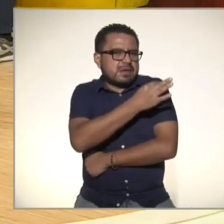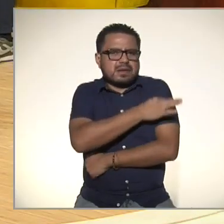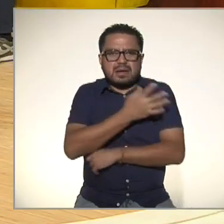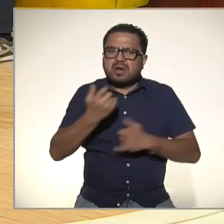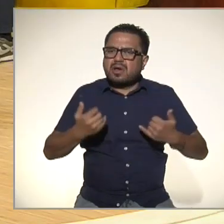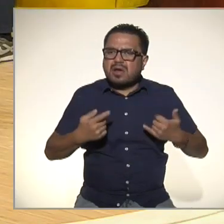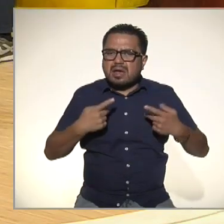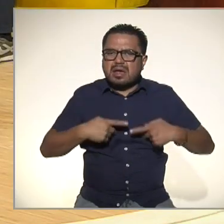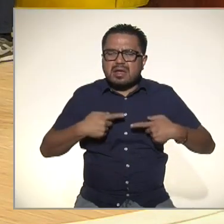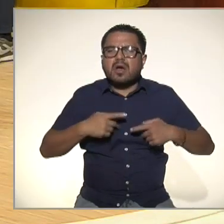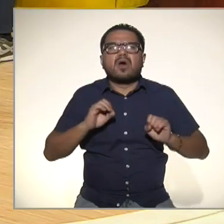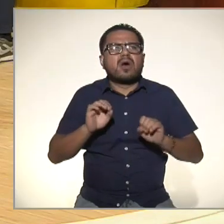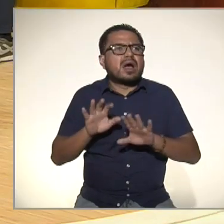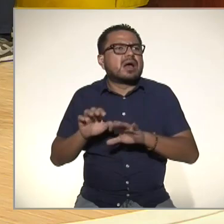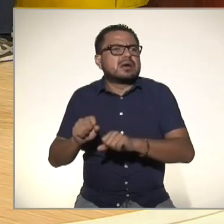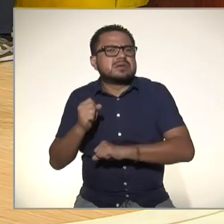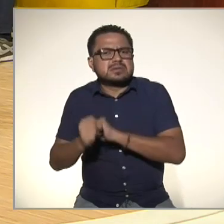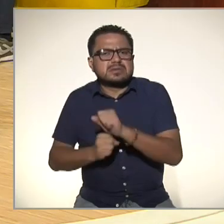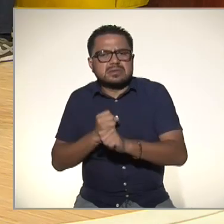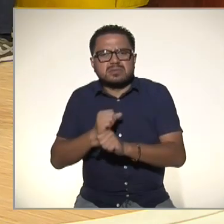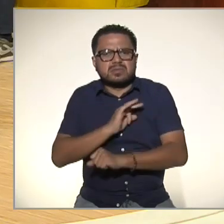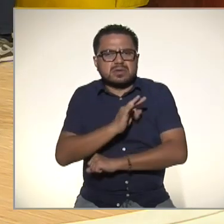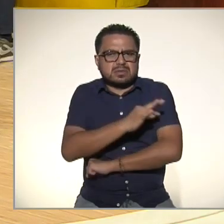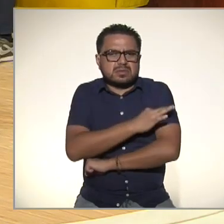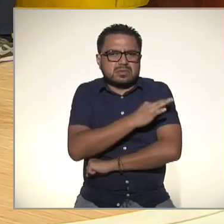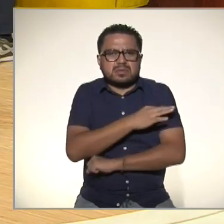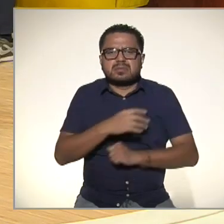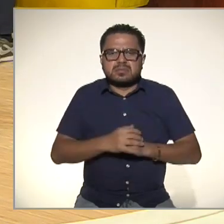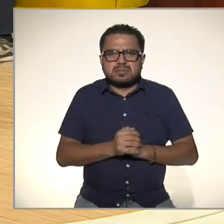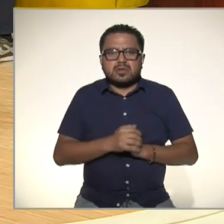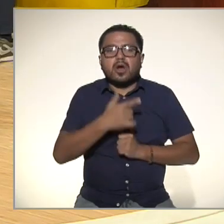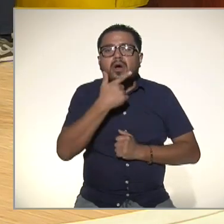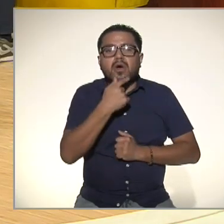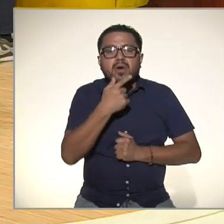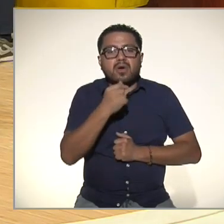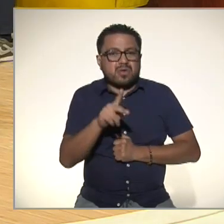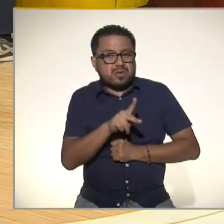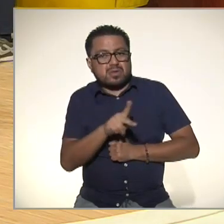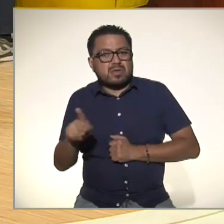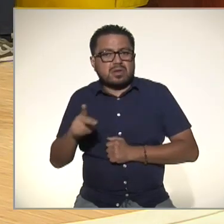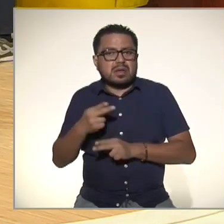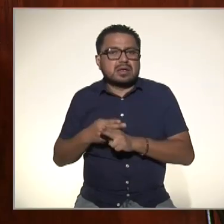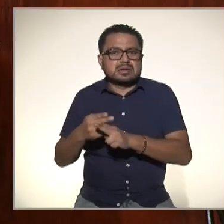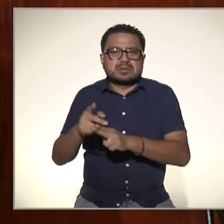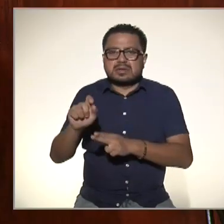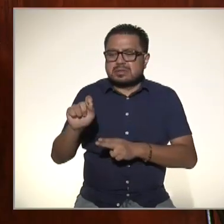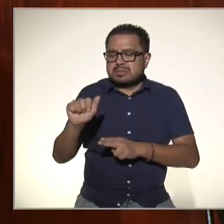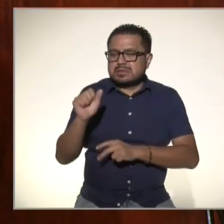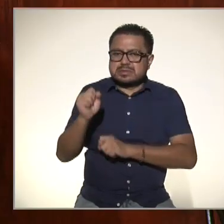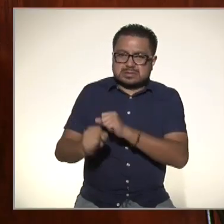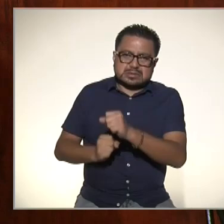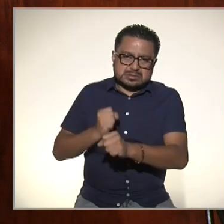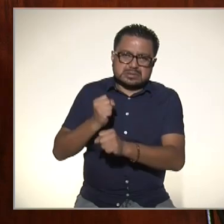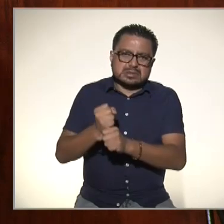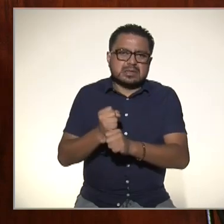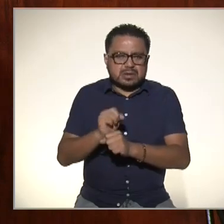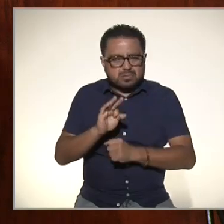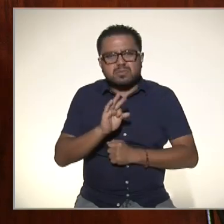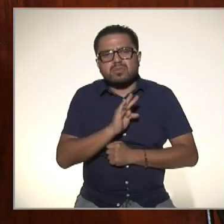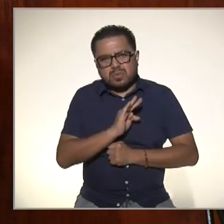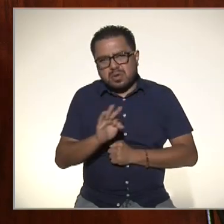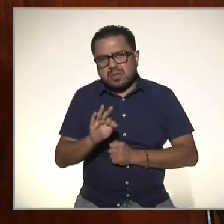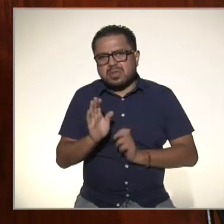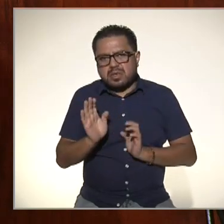antes, ¿o hasta qué edad se pueden vacunar? En el caso de los varones, hasta los 26 años de edad es